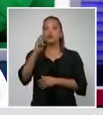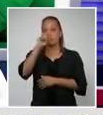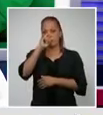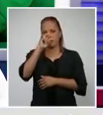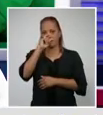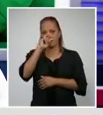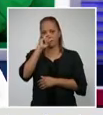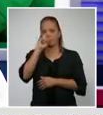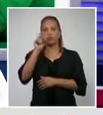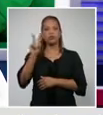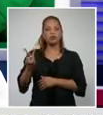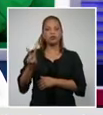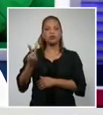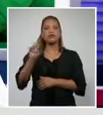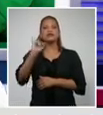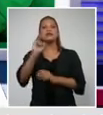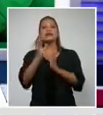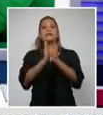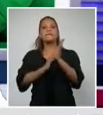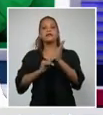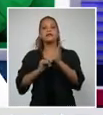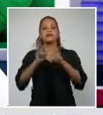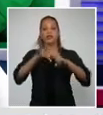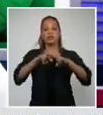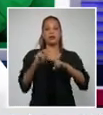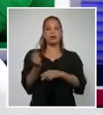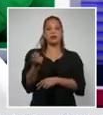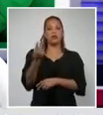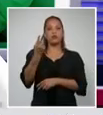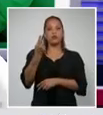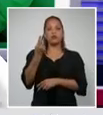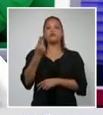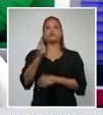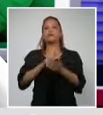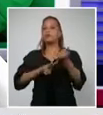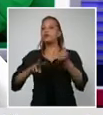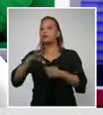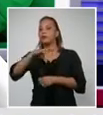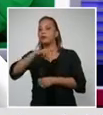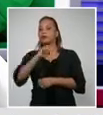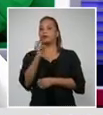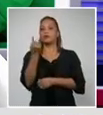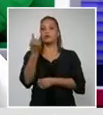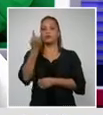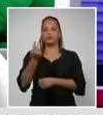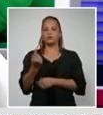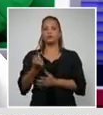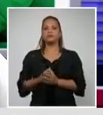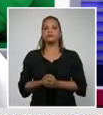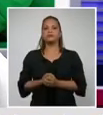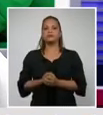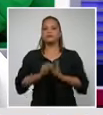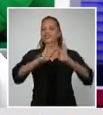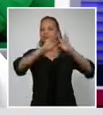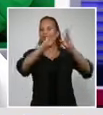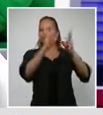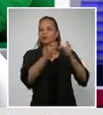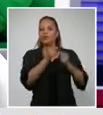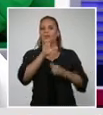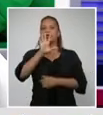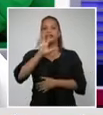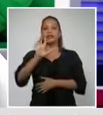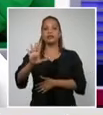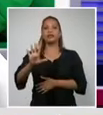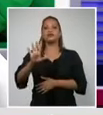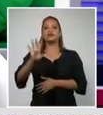6 meses de La Habana 1 y de Pinar del Río 1. Se acumulan